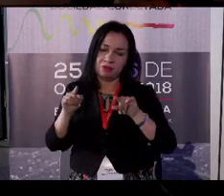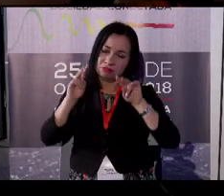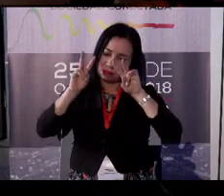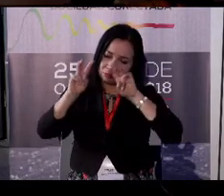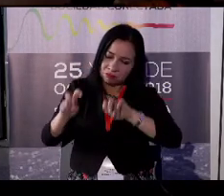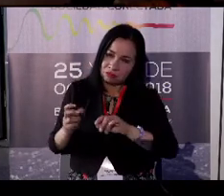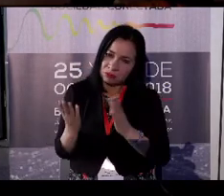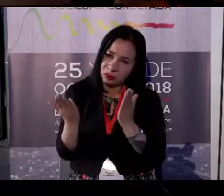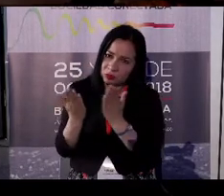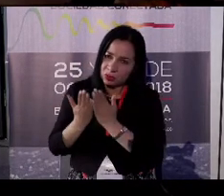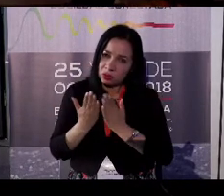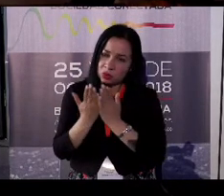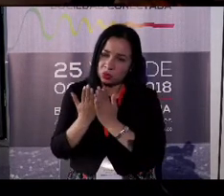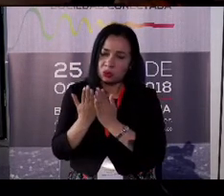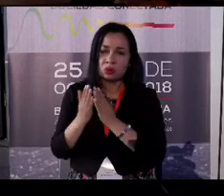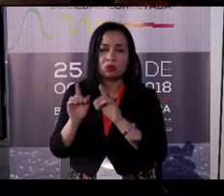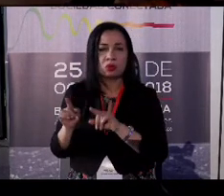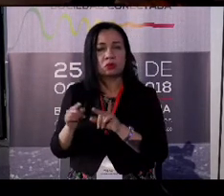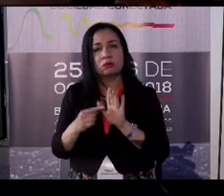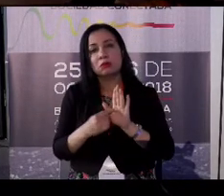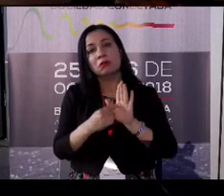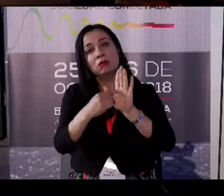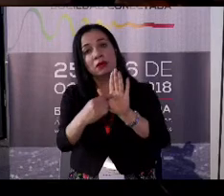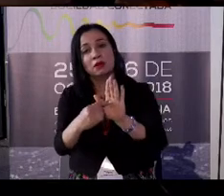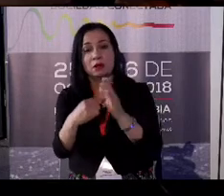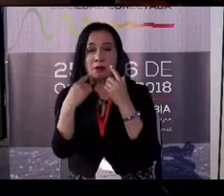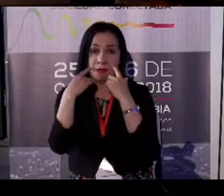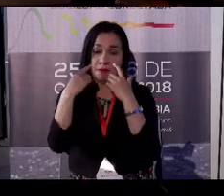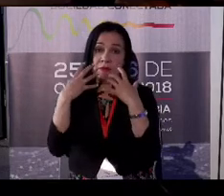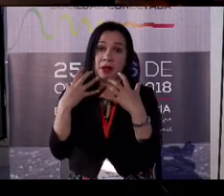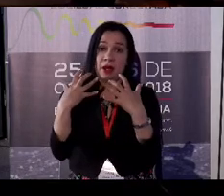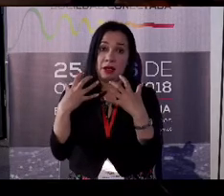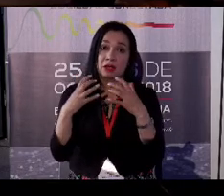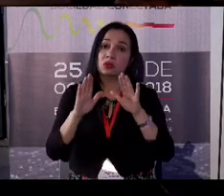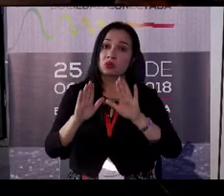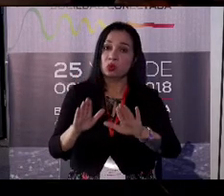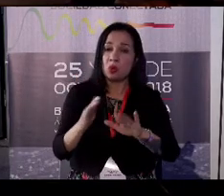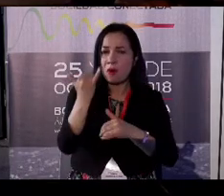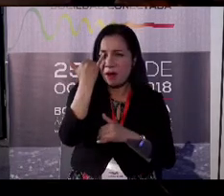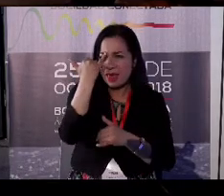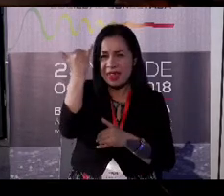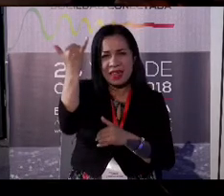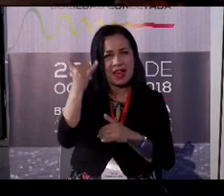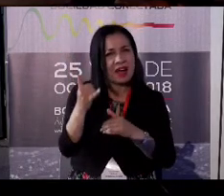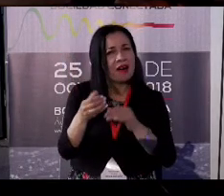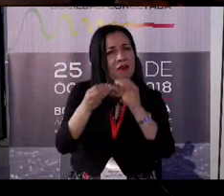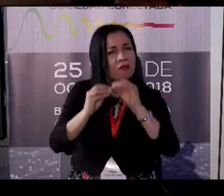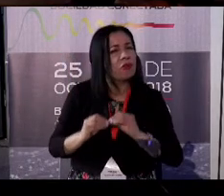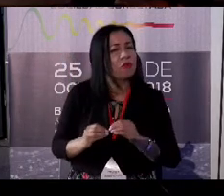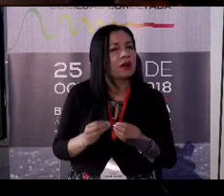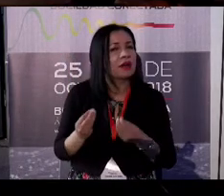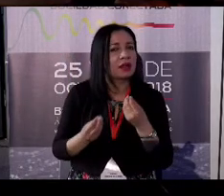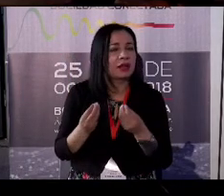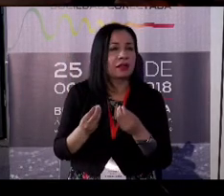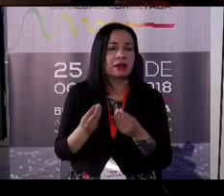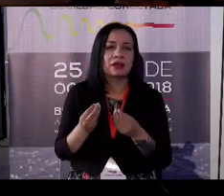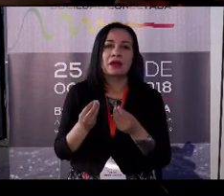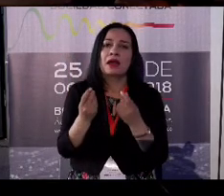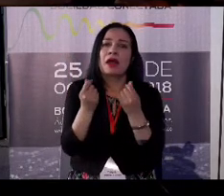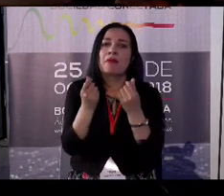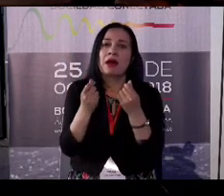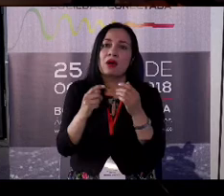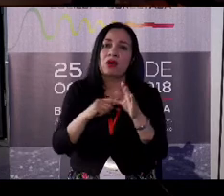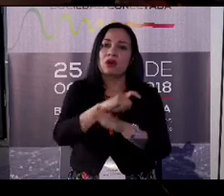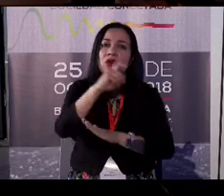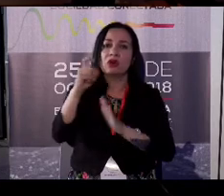efectivamente lo que se maximiza con ese mecanismo es el valor total, el